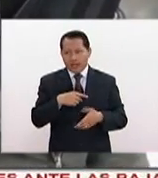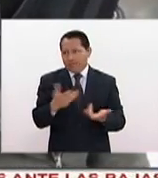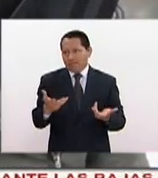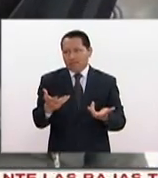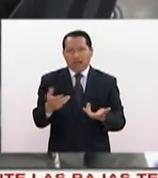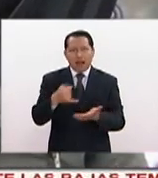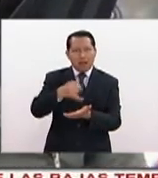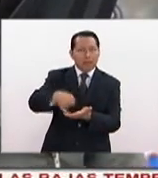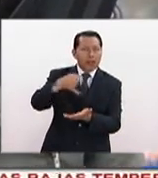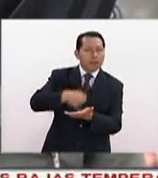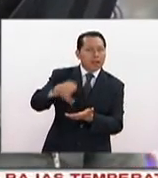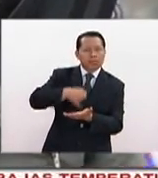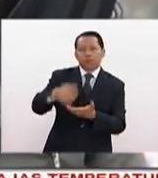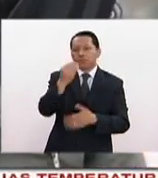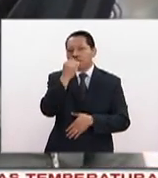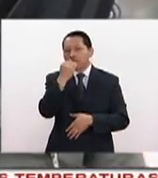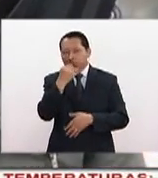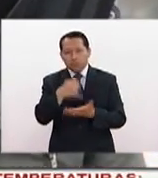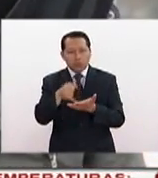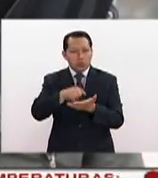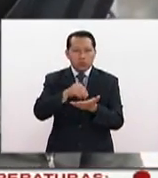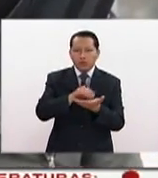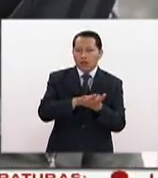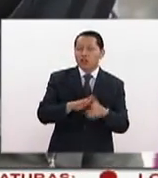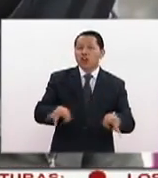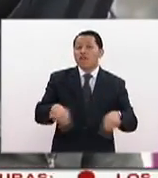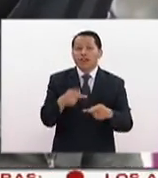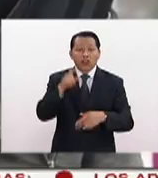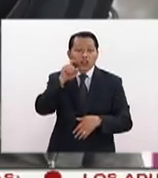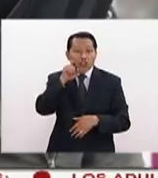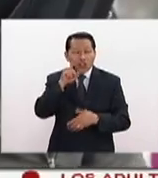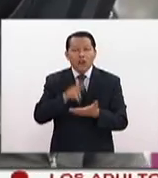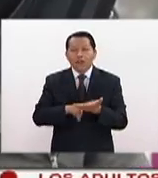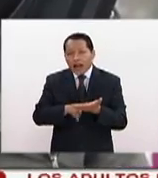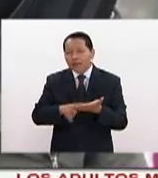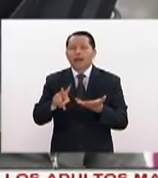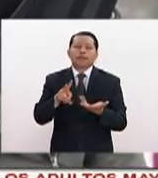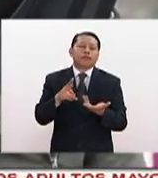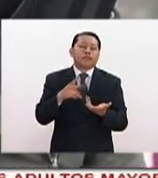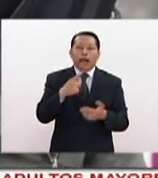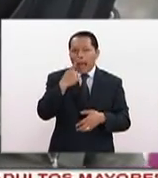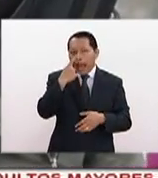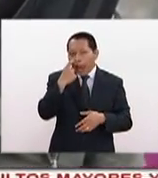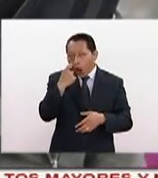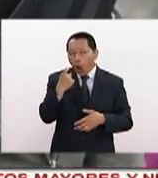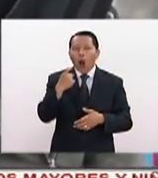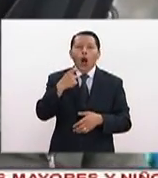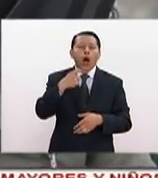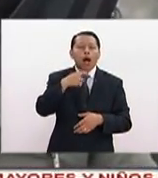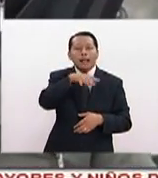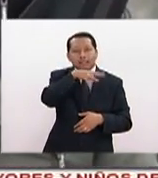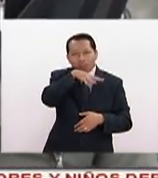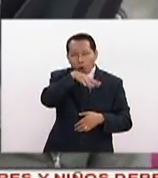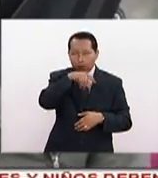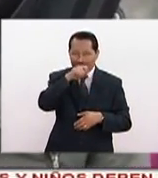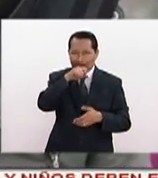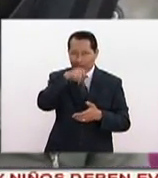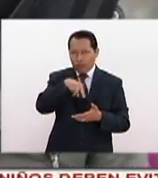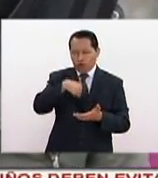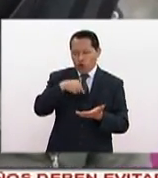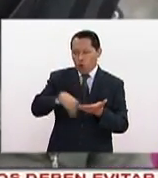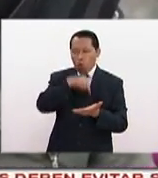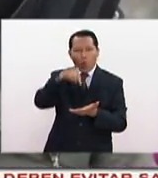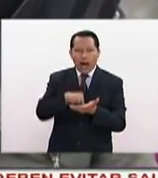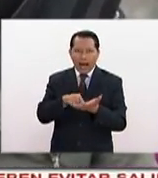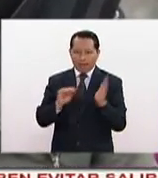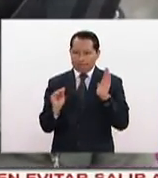de alimentos y vendo tomates, ajo y cebolla. Y mi locación es exactamente esta. Y